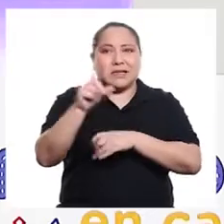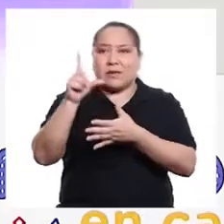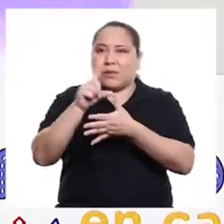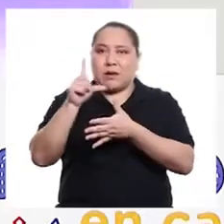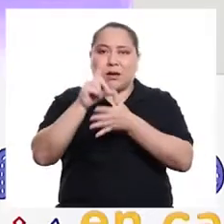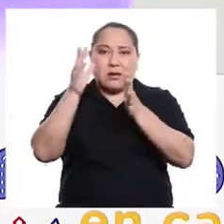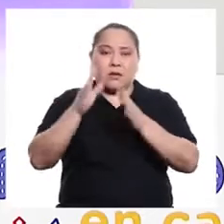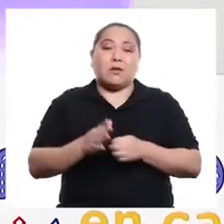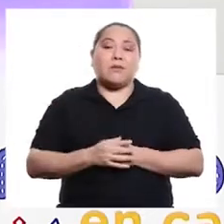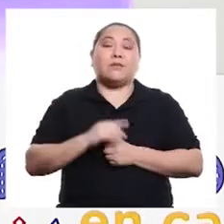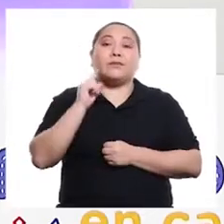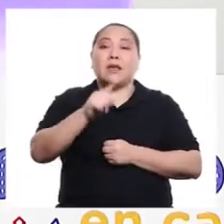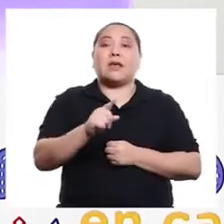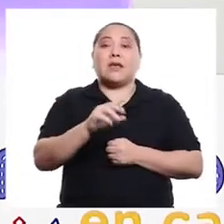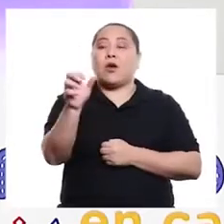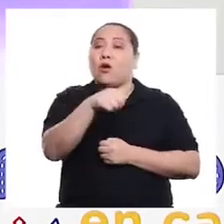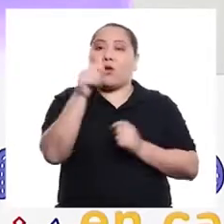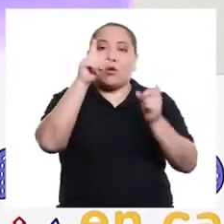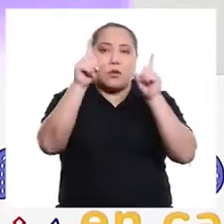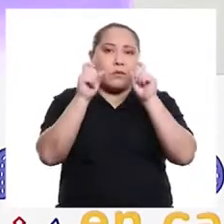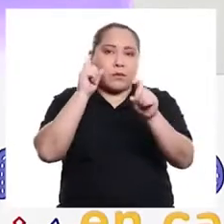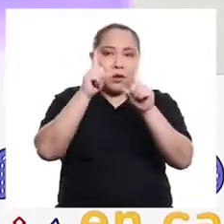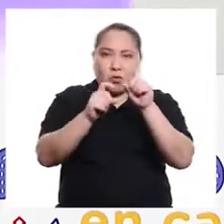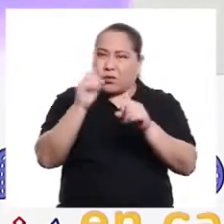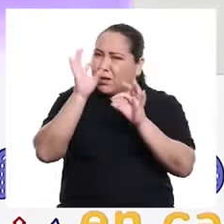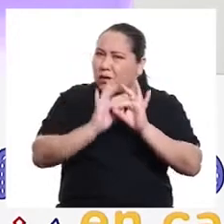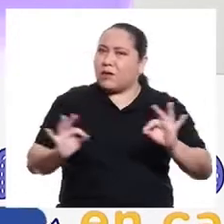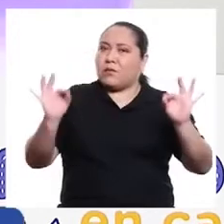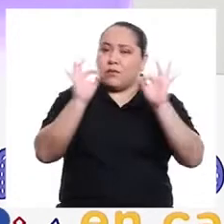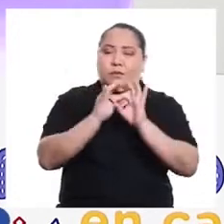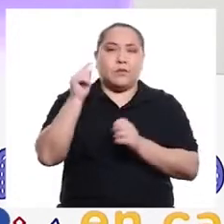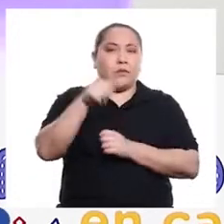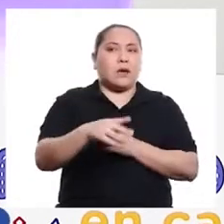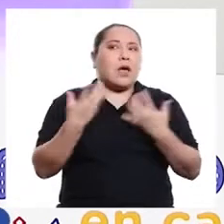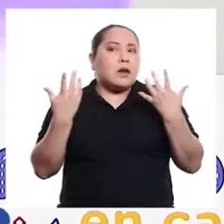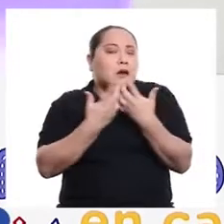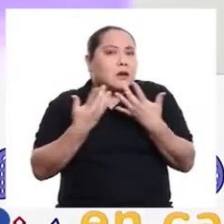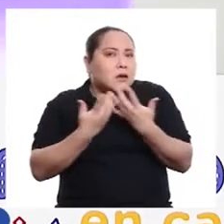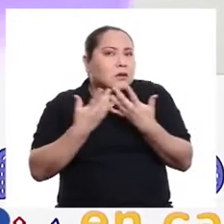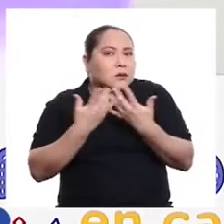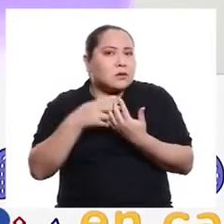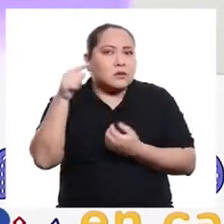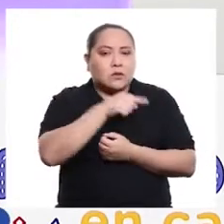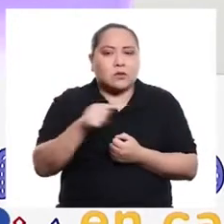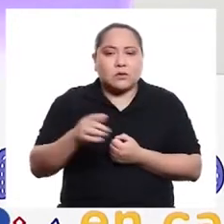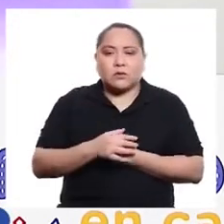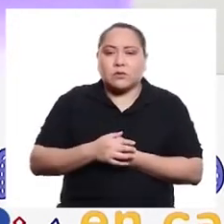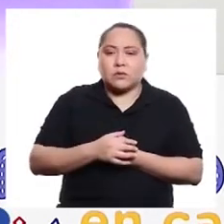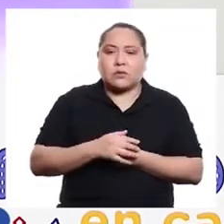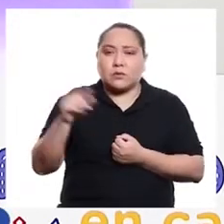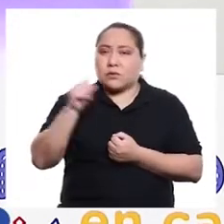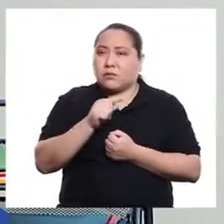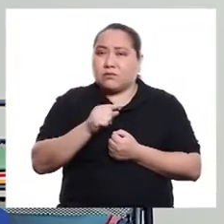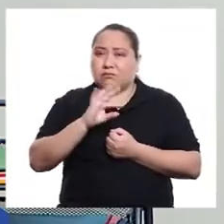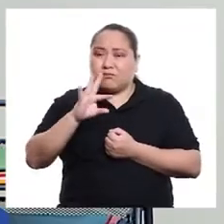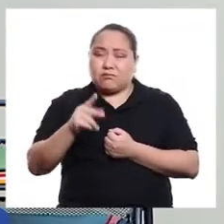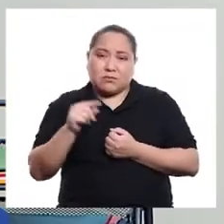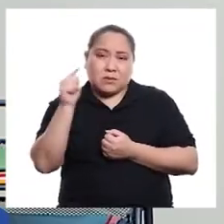latinoamericanos. Y aquí viene otra pregunta muy importante. ¿Hay relación entre la criminalidad y la